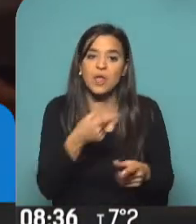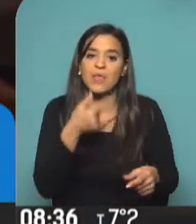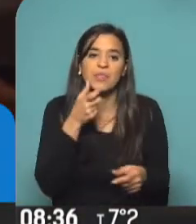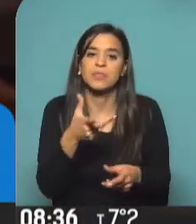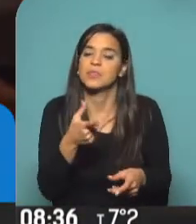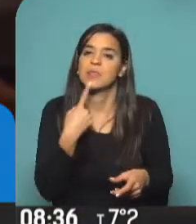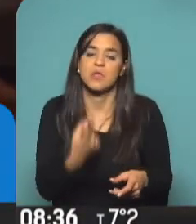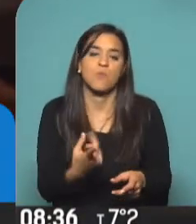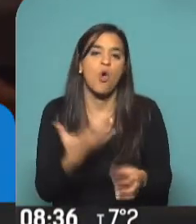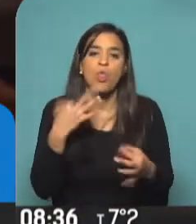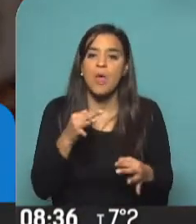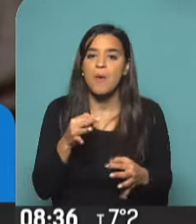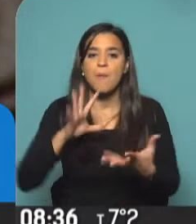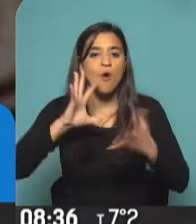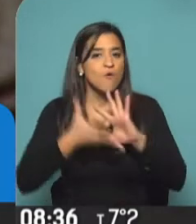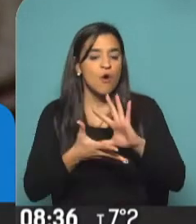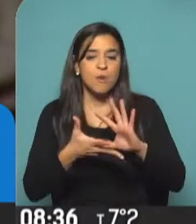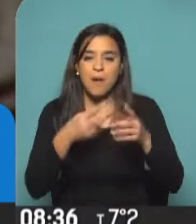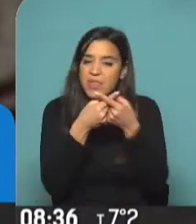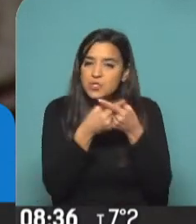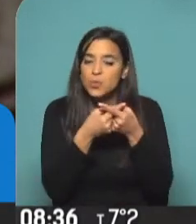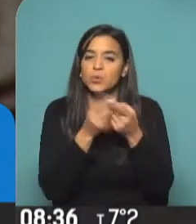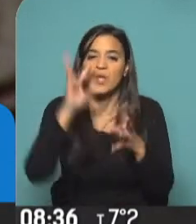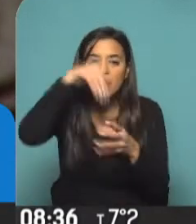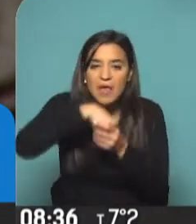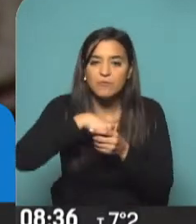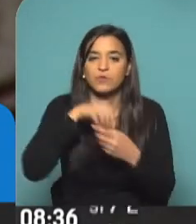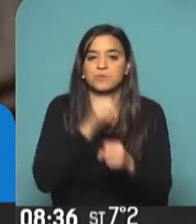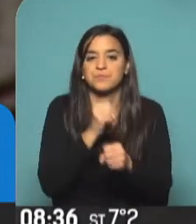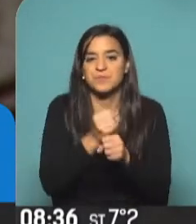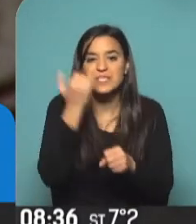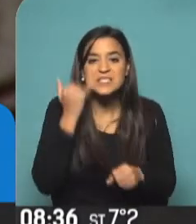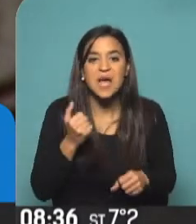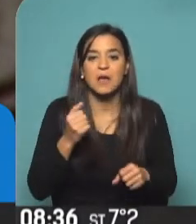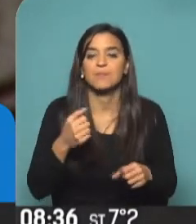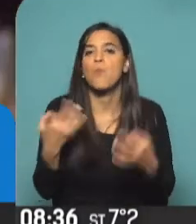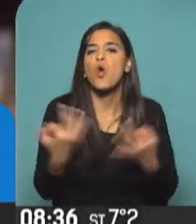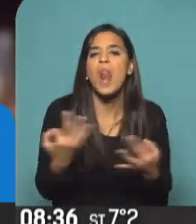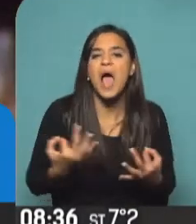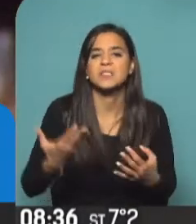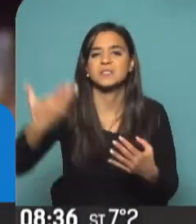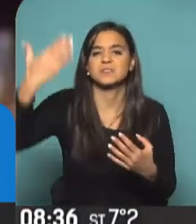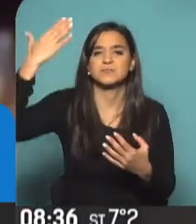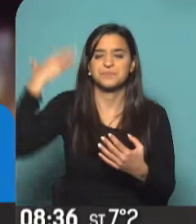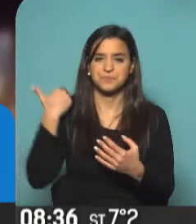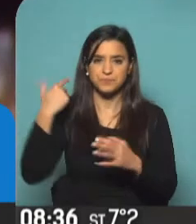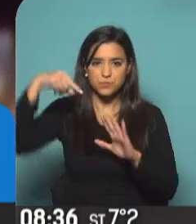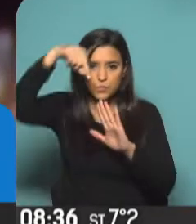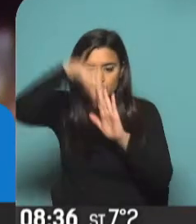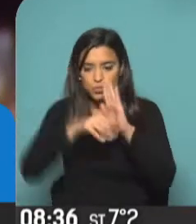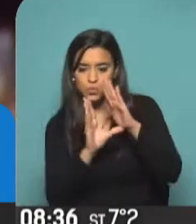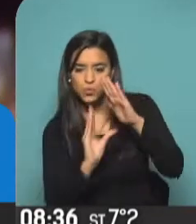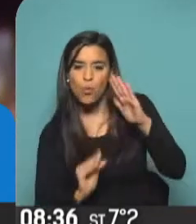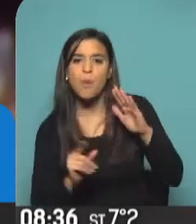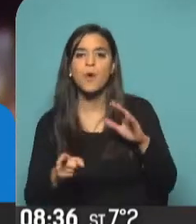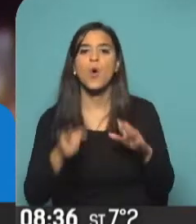discutir la metodología de la antropología forense que nosotros entendemos ya clásica que surge en el conosur para dar respuesta a